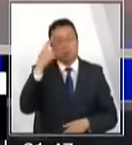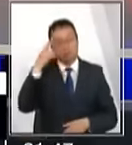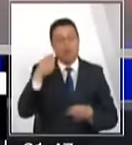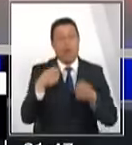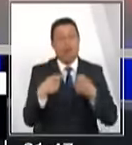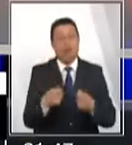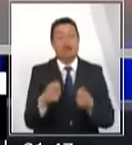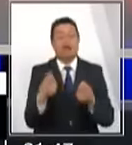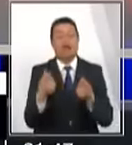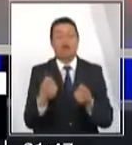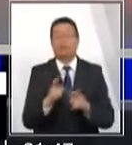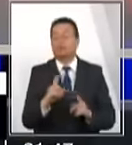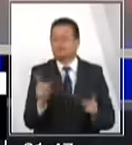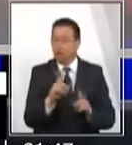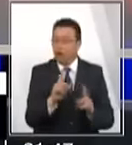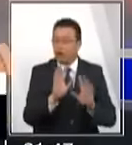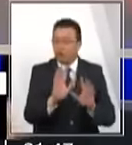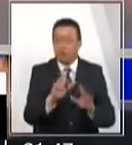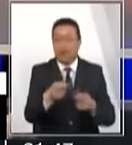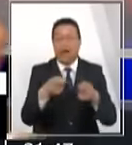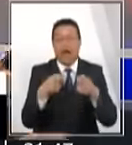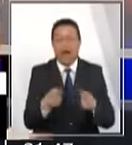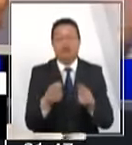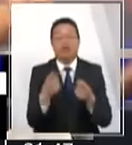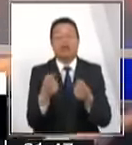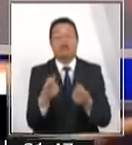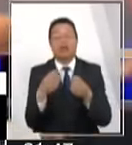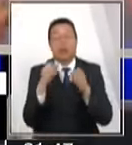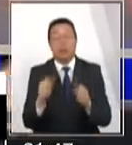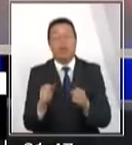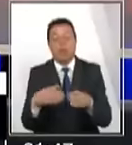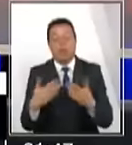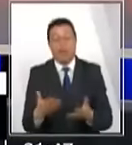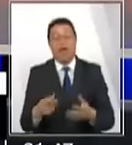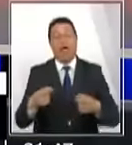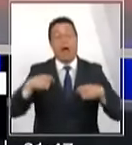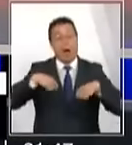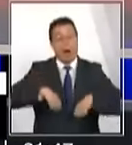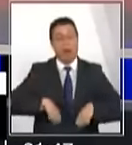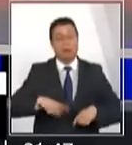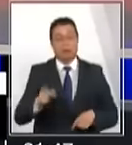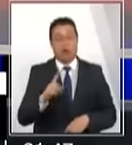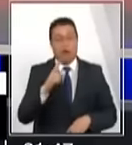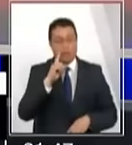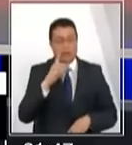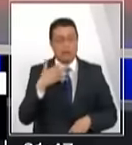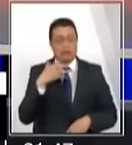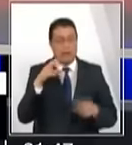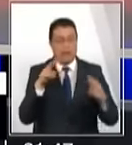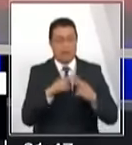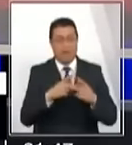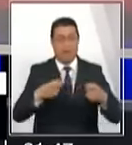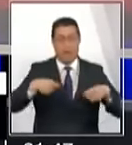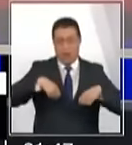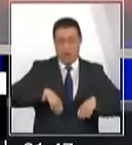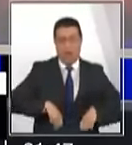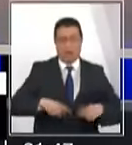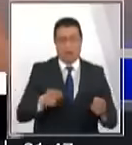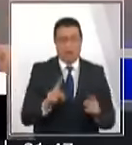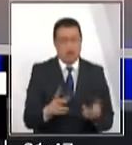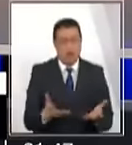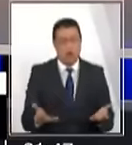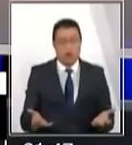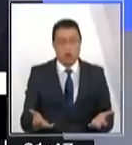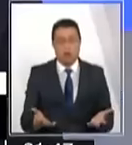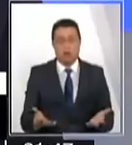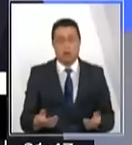necesario no el la parte judicial un gasto necesario para generar ganancias cuando esa parte no tiene que ver según el fallo los tribunales con lo necesario